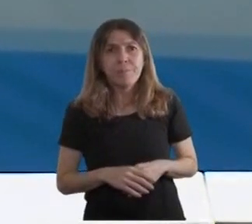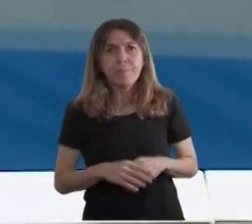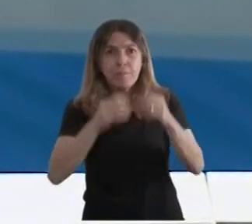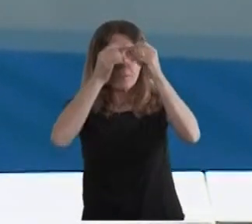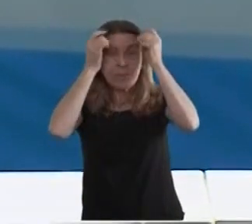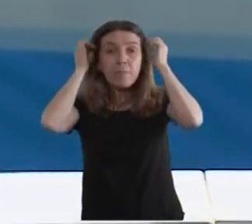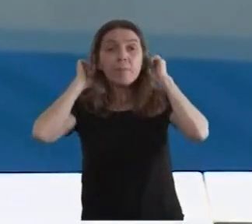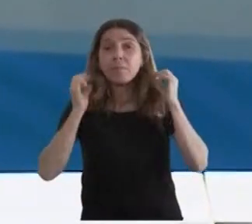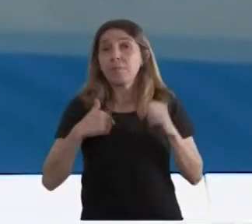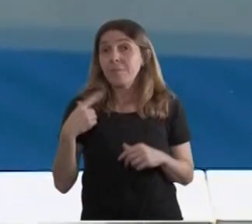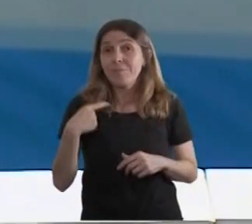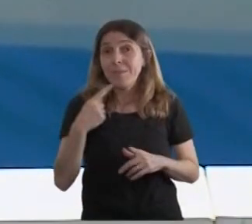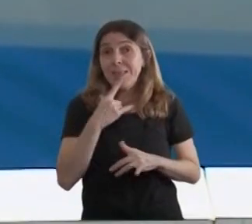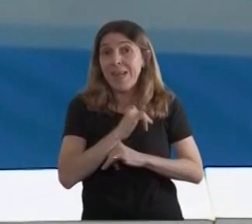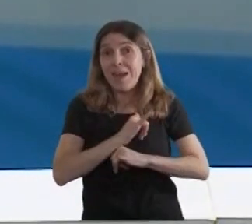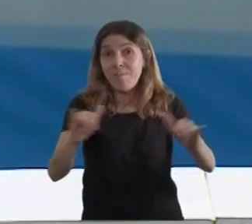pero como siempre digo